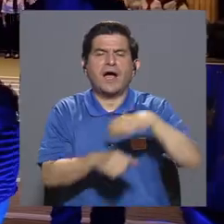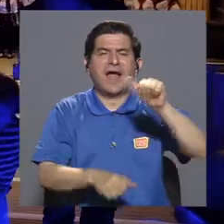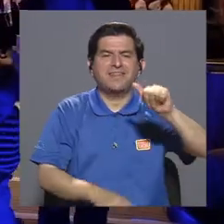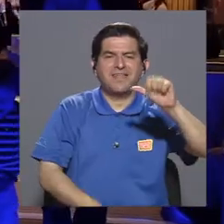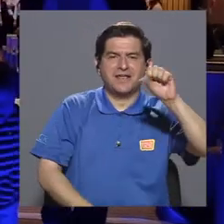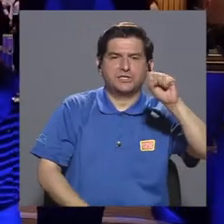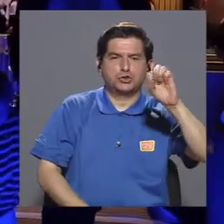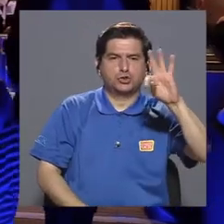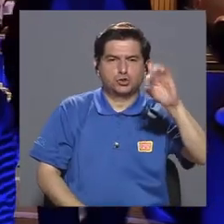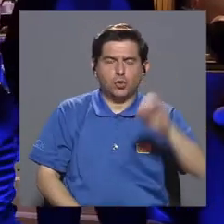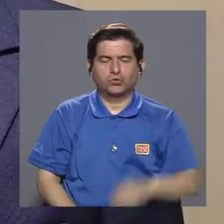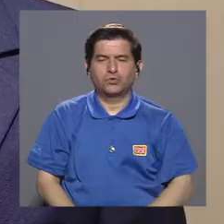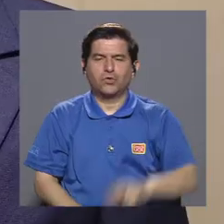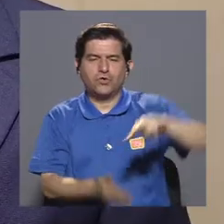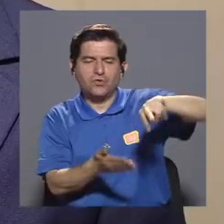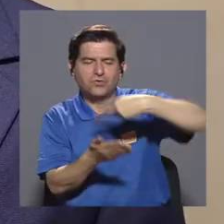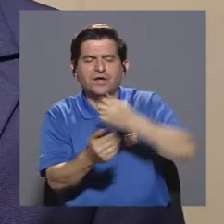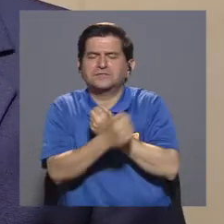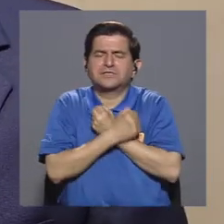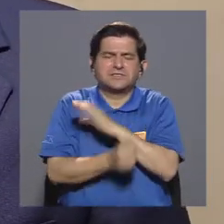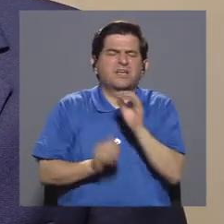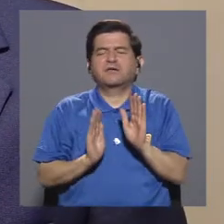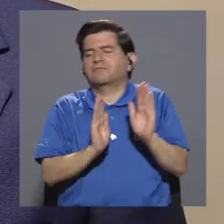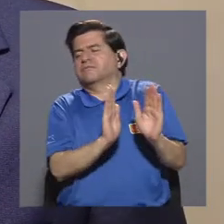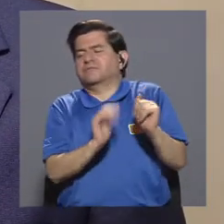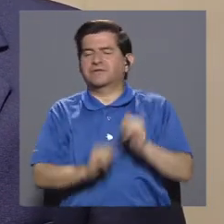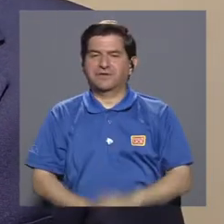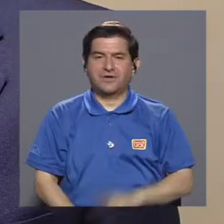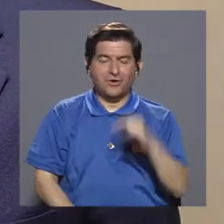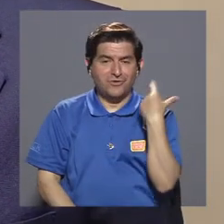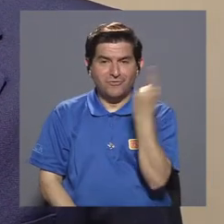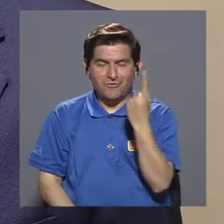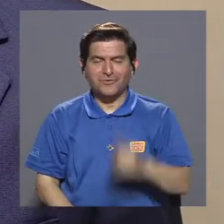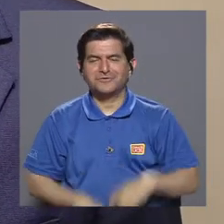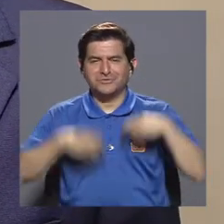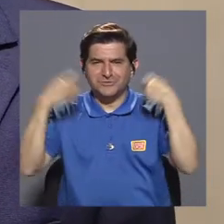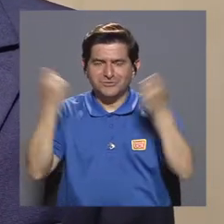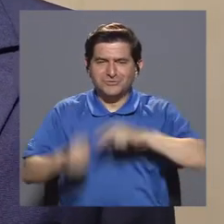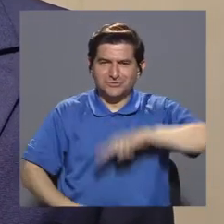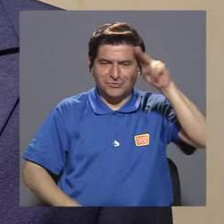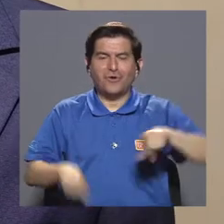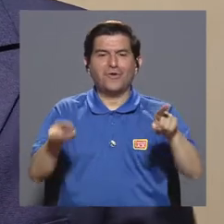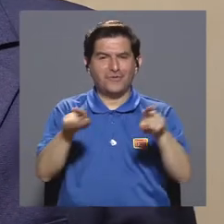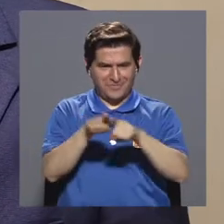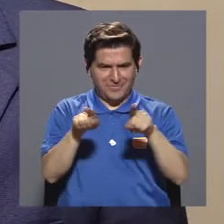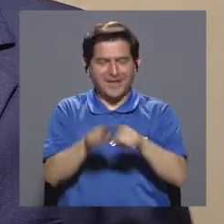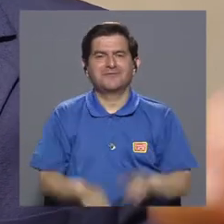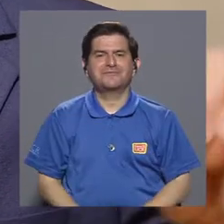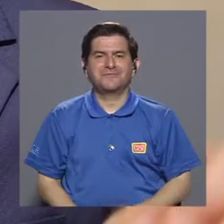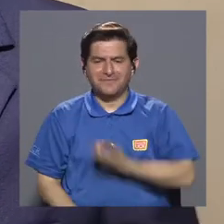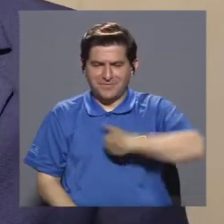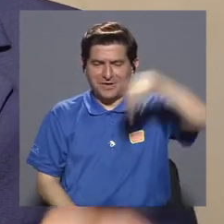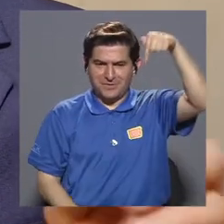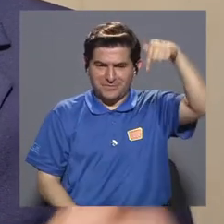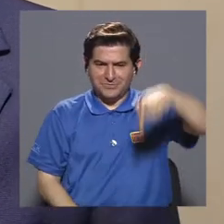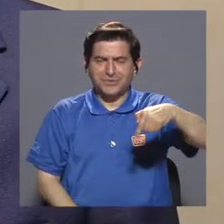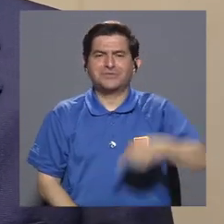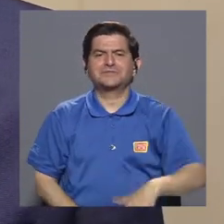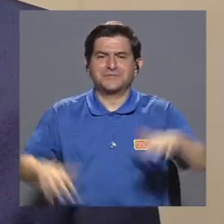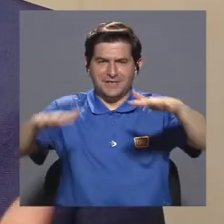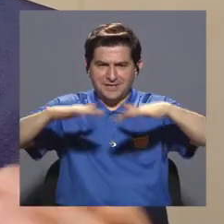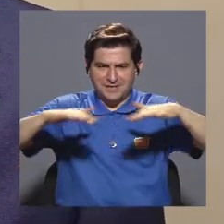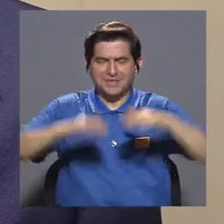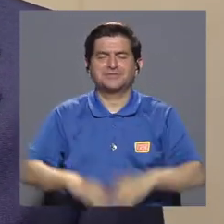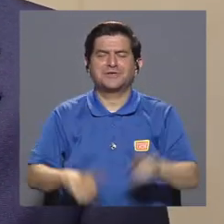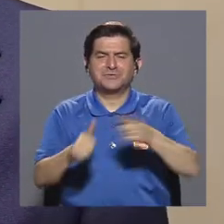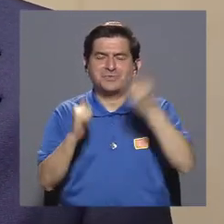de Andrés Soto, que se llama Danzas de Pasión y Desdén. No solamente festejamos la Navidad, sino festejamos el estar presentes